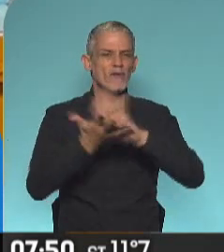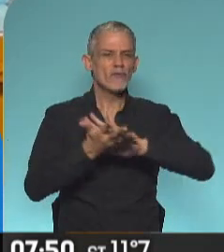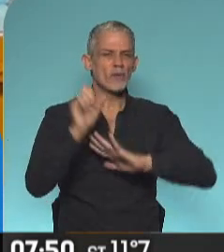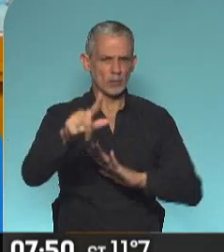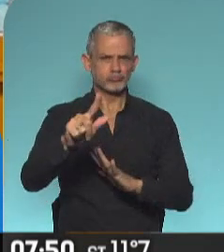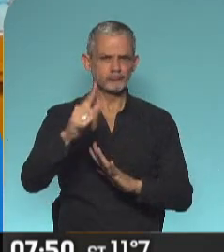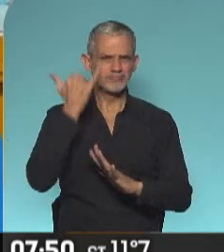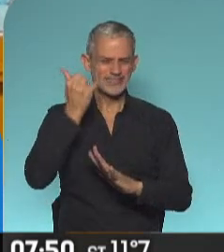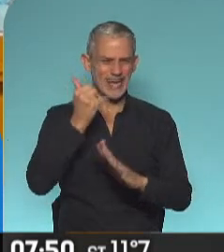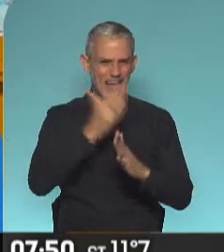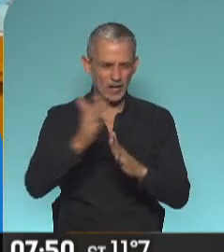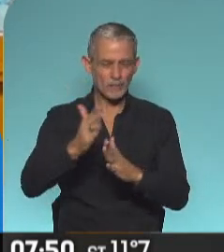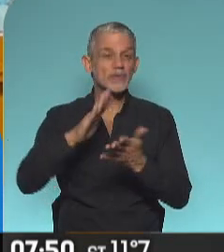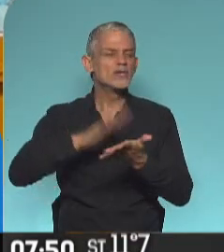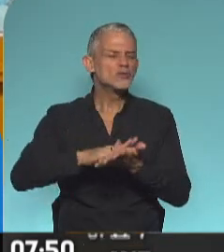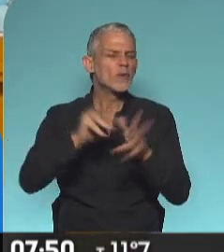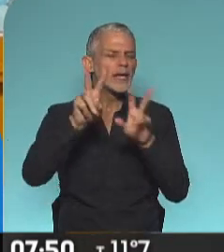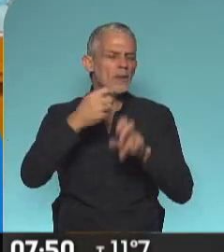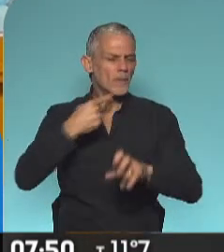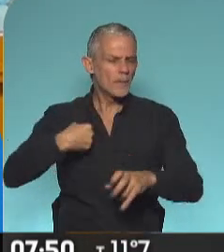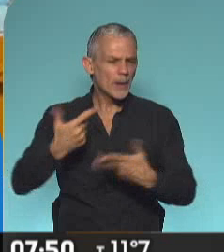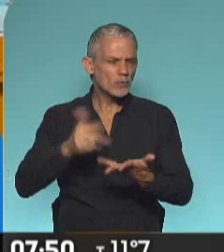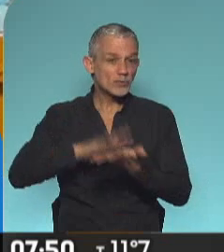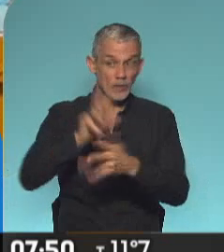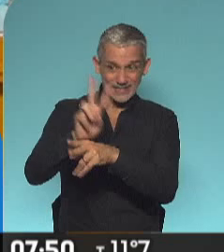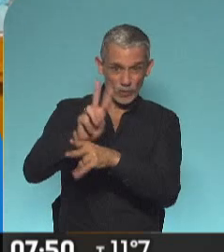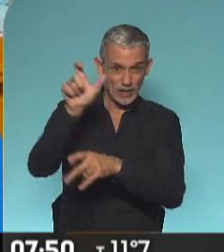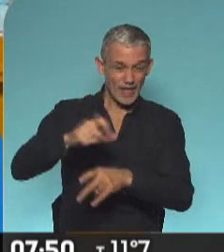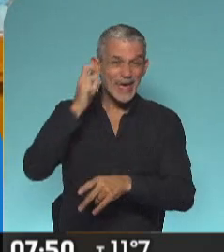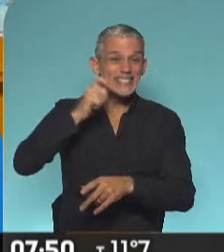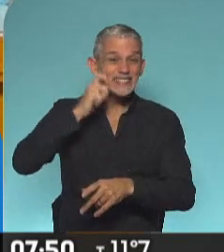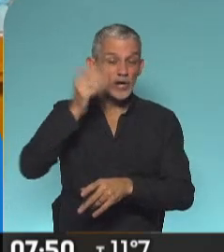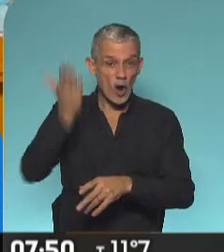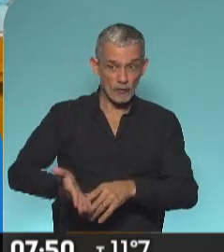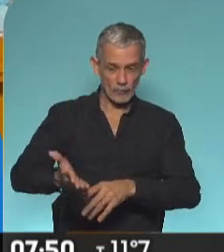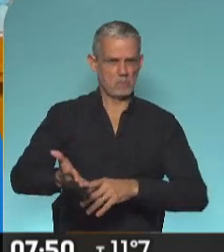el encauzamiento. Y con respecto a su pregunta, la seguridad del gobernador nunca estuvo